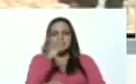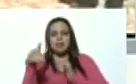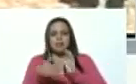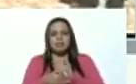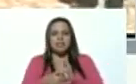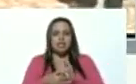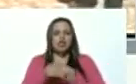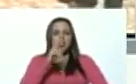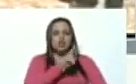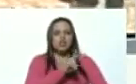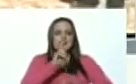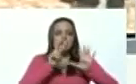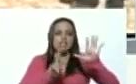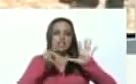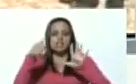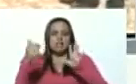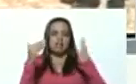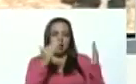13.276 viviendas.